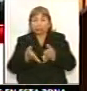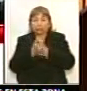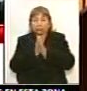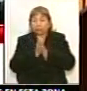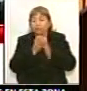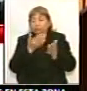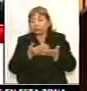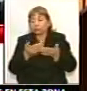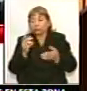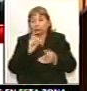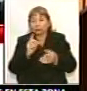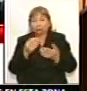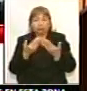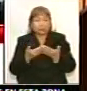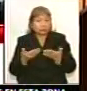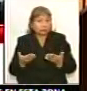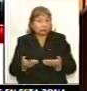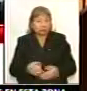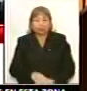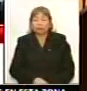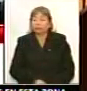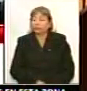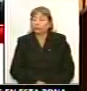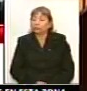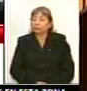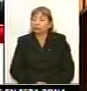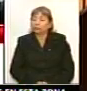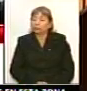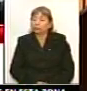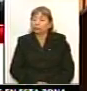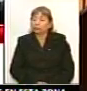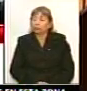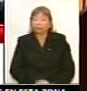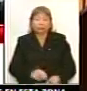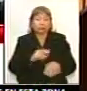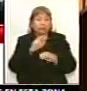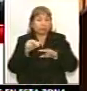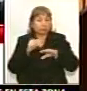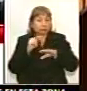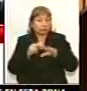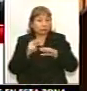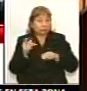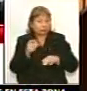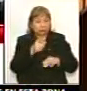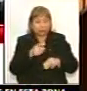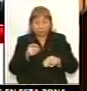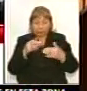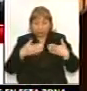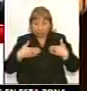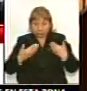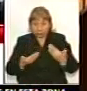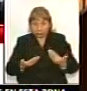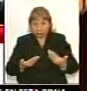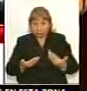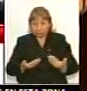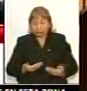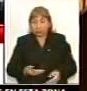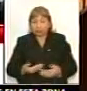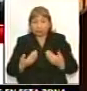una, en el caso de una situación de esta naturaleza, si ellos pueden